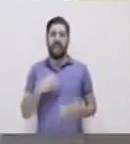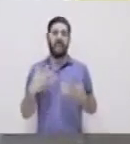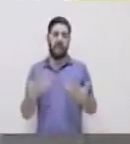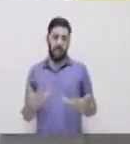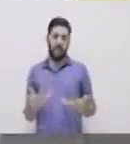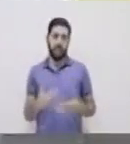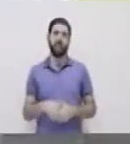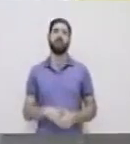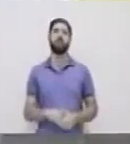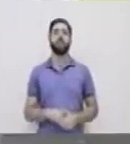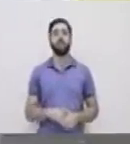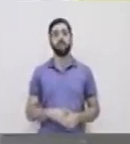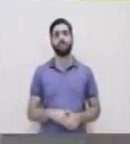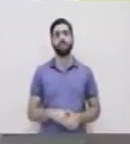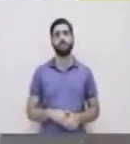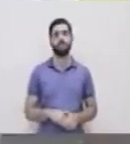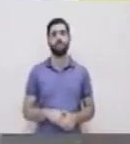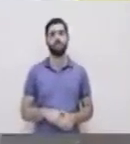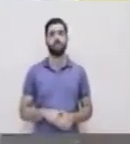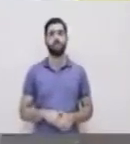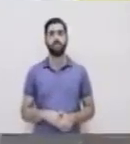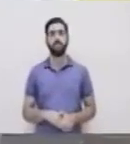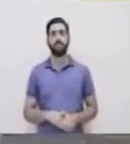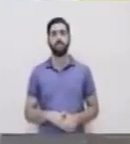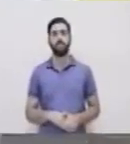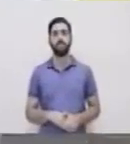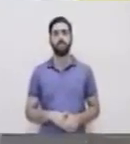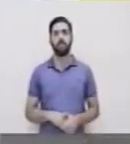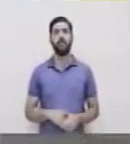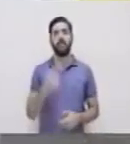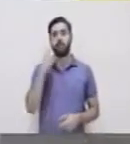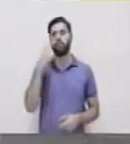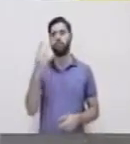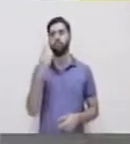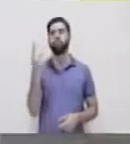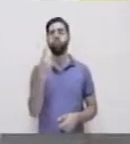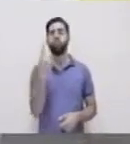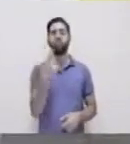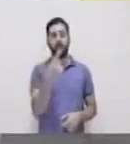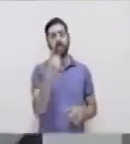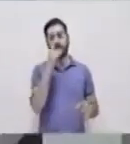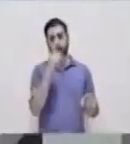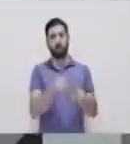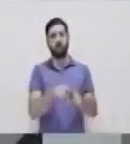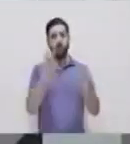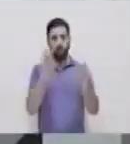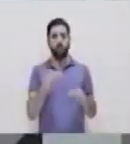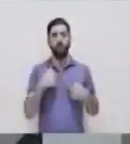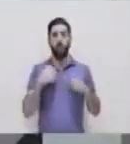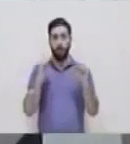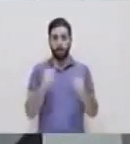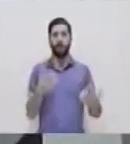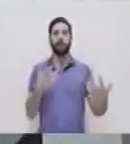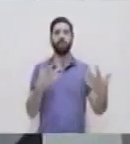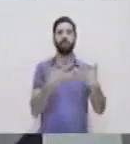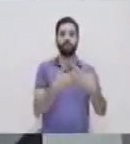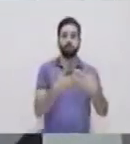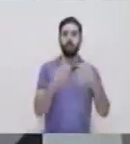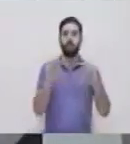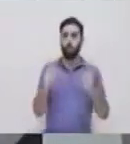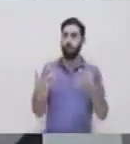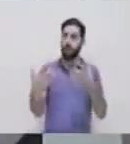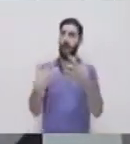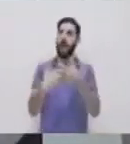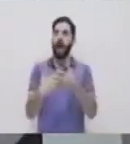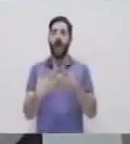de poder ser auténtico, como ya lo mencionaba anteriormente, ¿verdad? O sea, y el ir buscando a aquellas personas con las que congenio